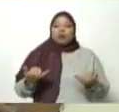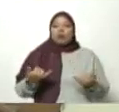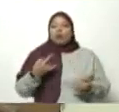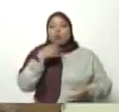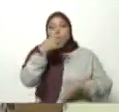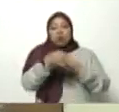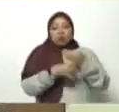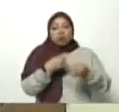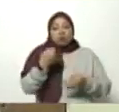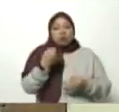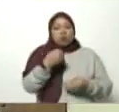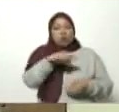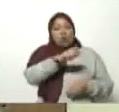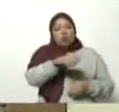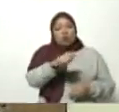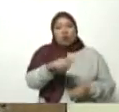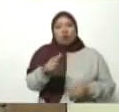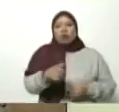diga qué es lo que van a hacer.